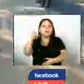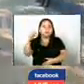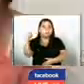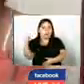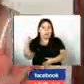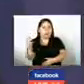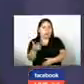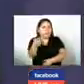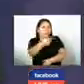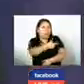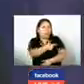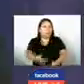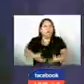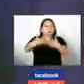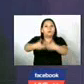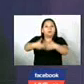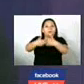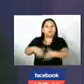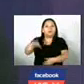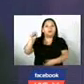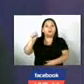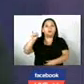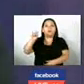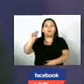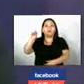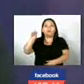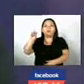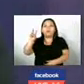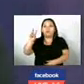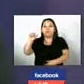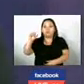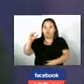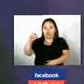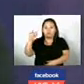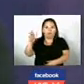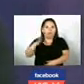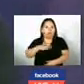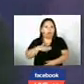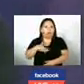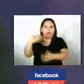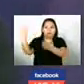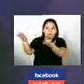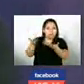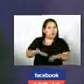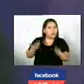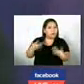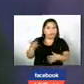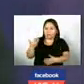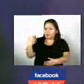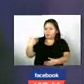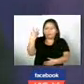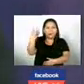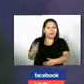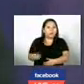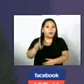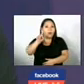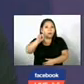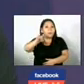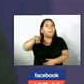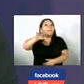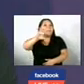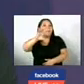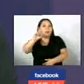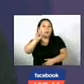farmacéutica sinovac que de las cuales ya llegaron al país hace algunos días un millón de dosis